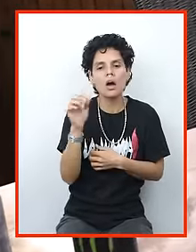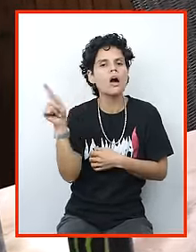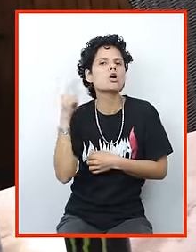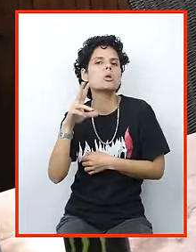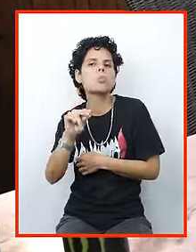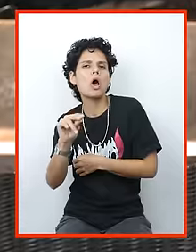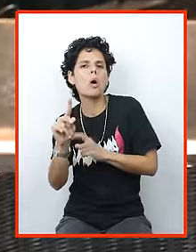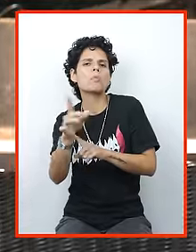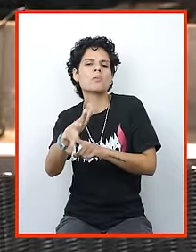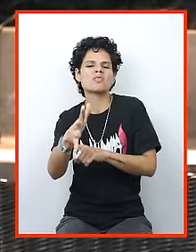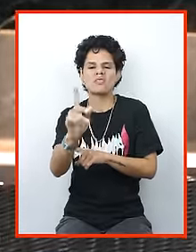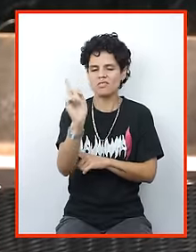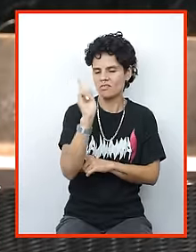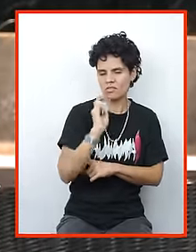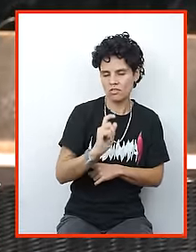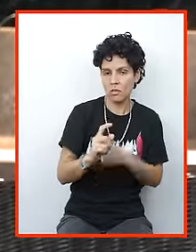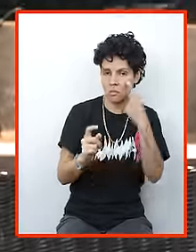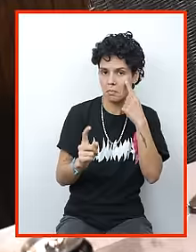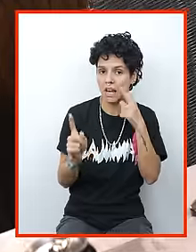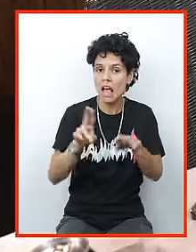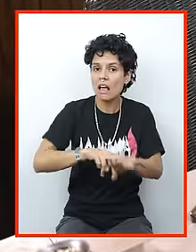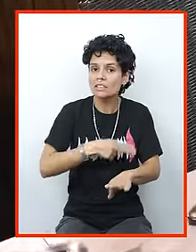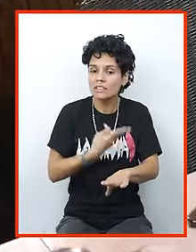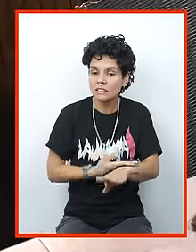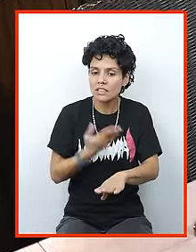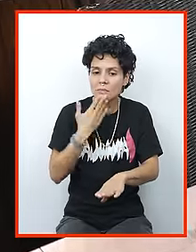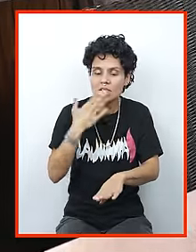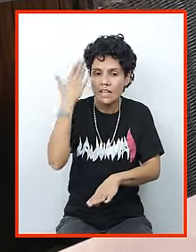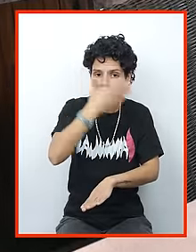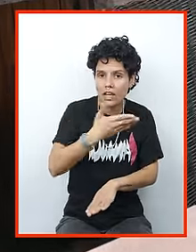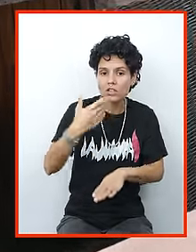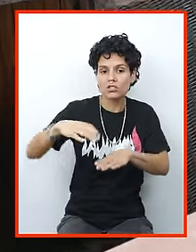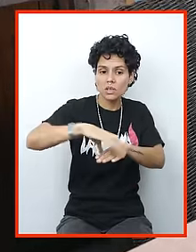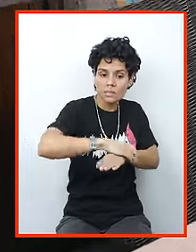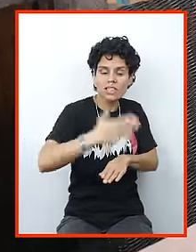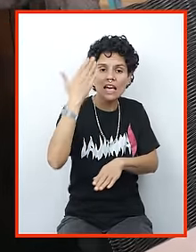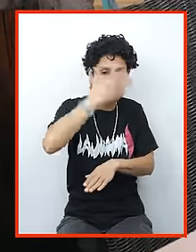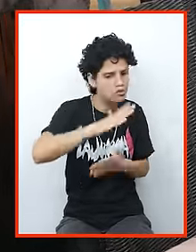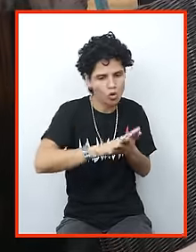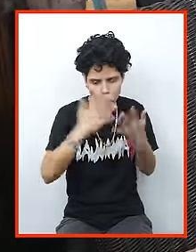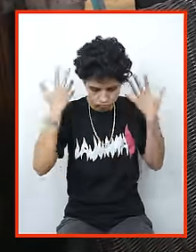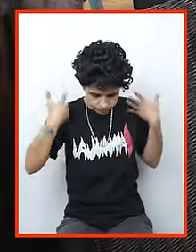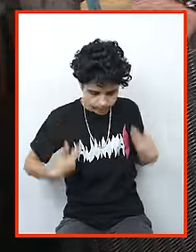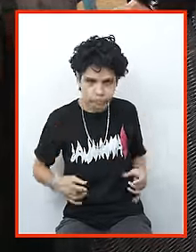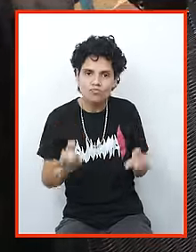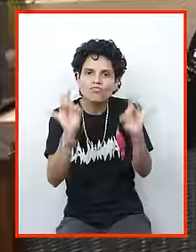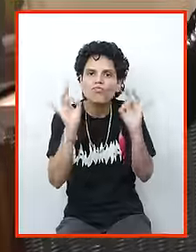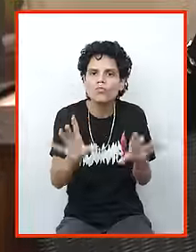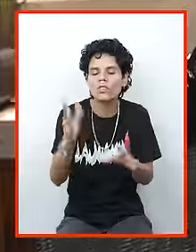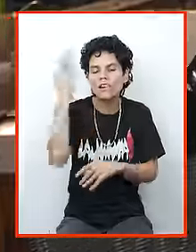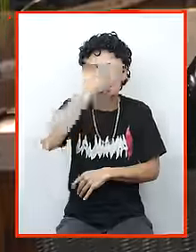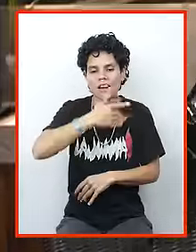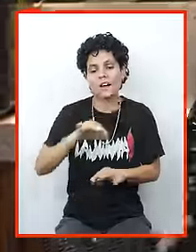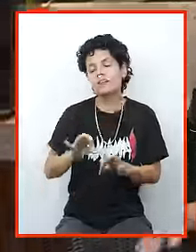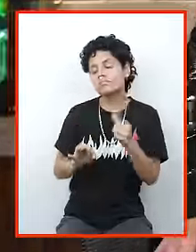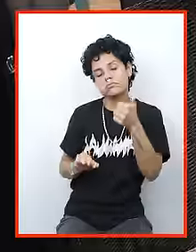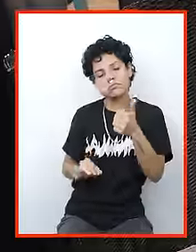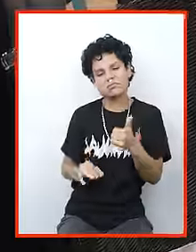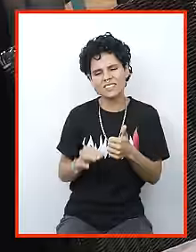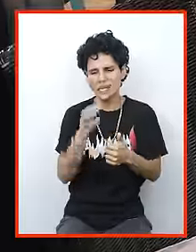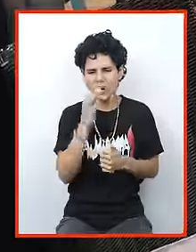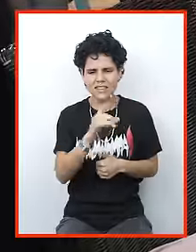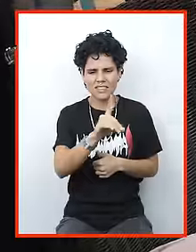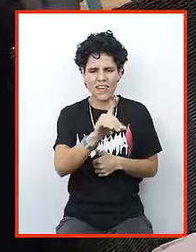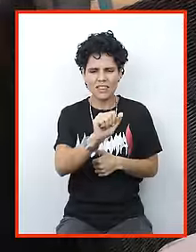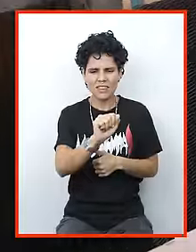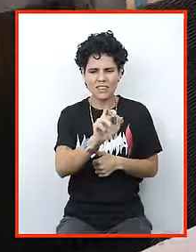con el calzoncillo plomo. No, objetón, calcetín negro. La GC negra. Negra, todo. Toman todo negro, porque estoy en mi darkera. Ese es el flow. ¿Es